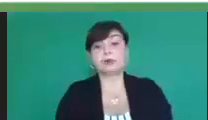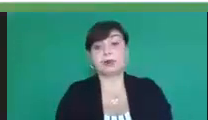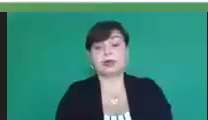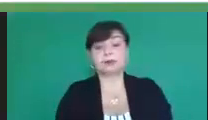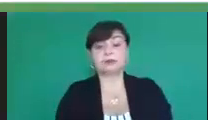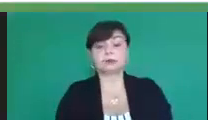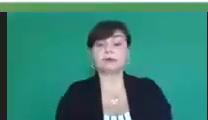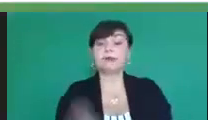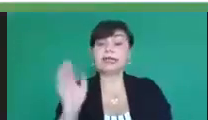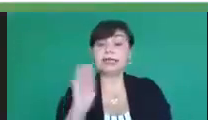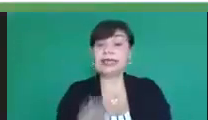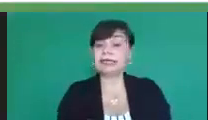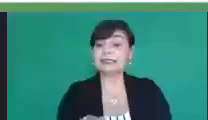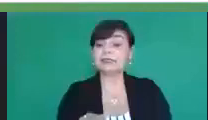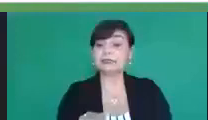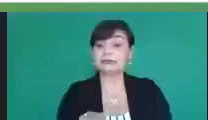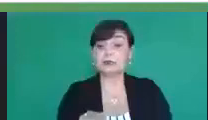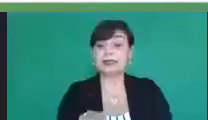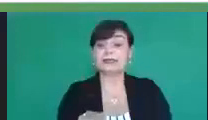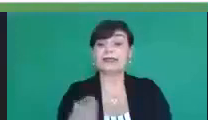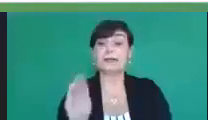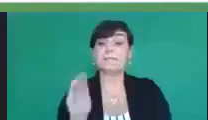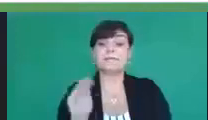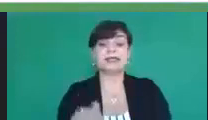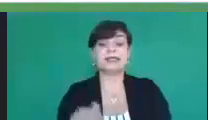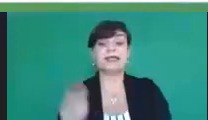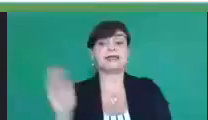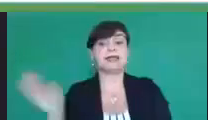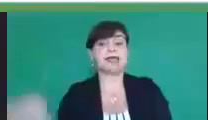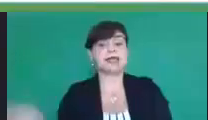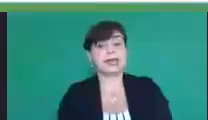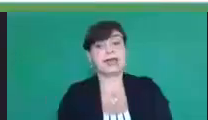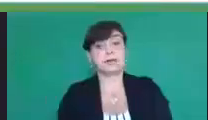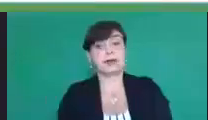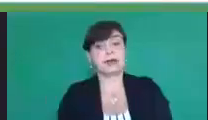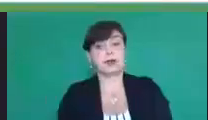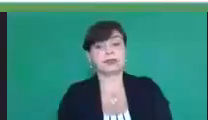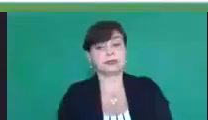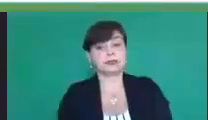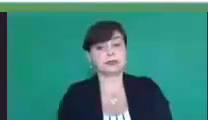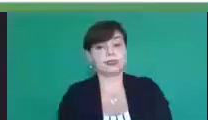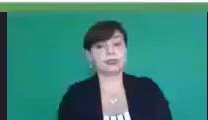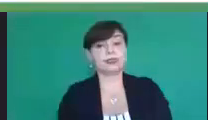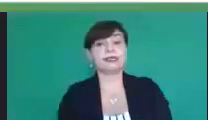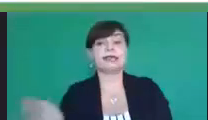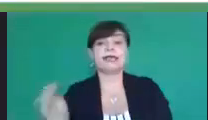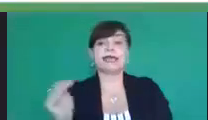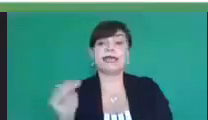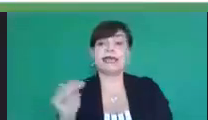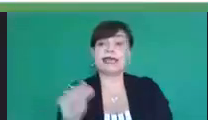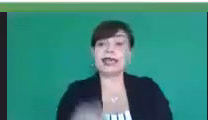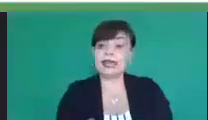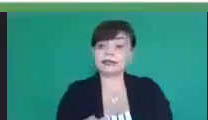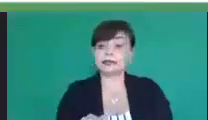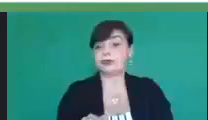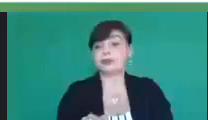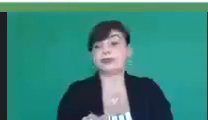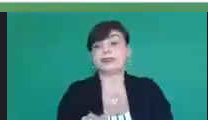año. De estas 2040, 1070 eran para O157 y el